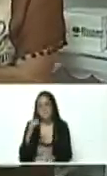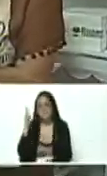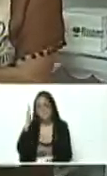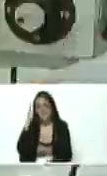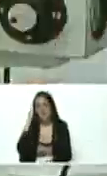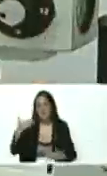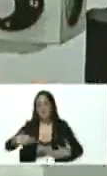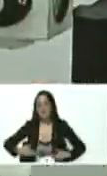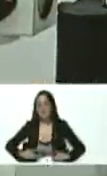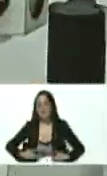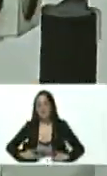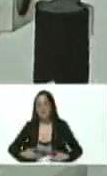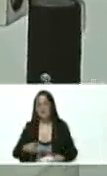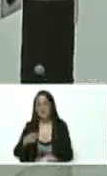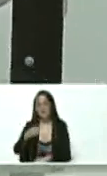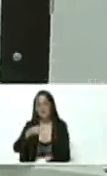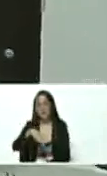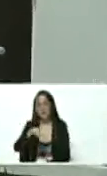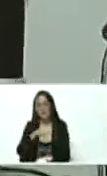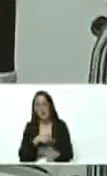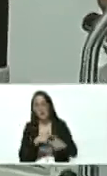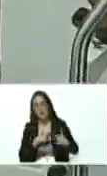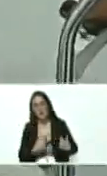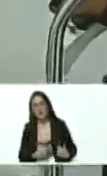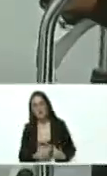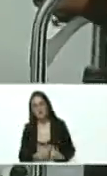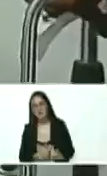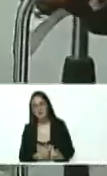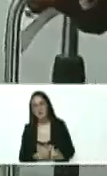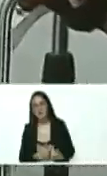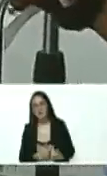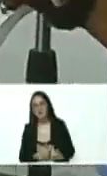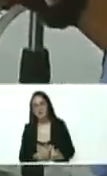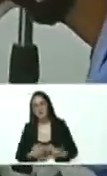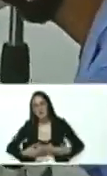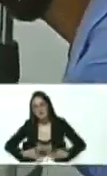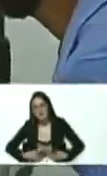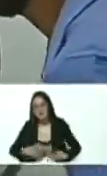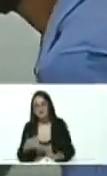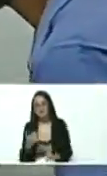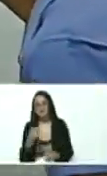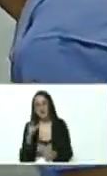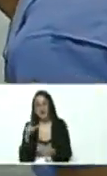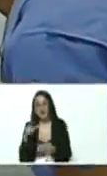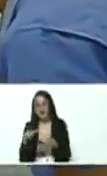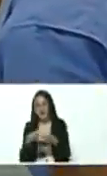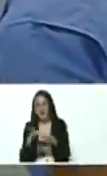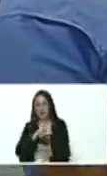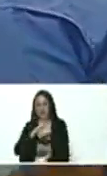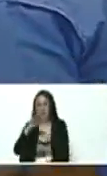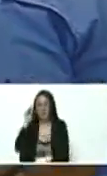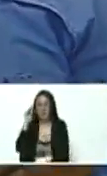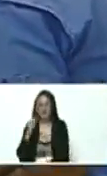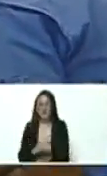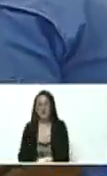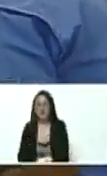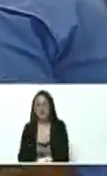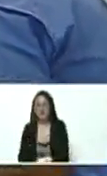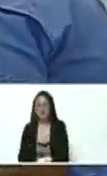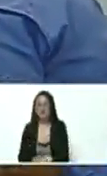del esfuerzo que usted, el corazón, le ha puesto a estas bricomiles. Desde aquí,